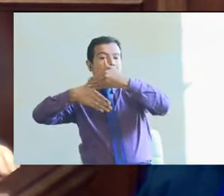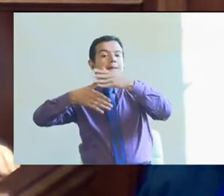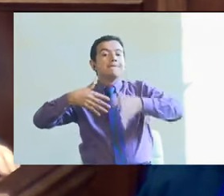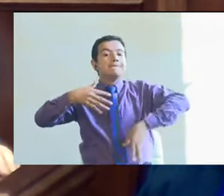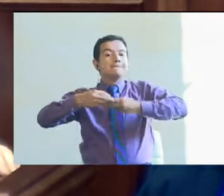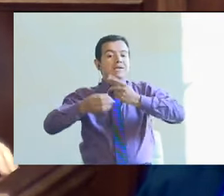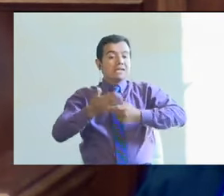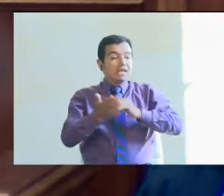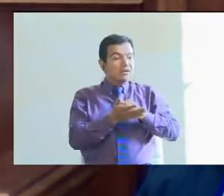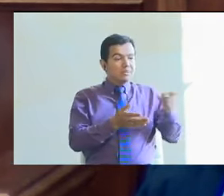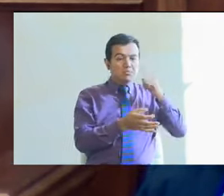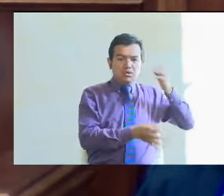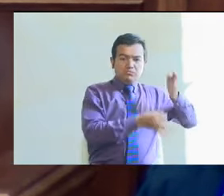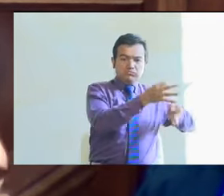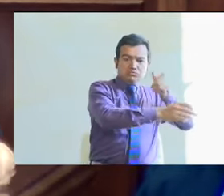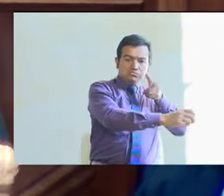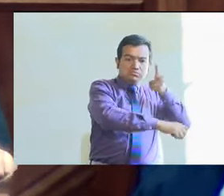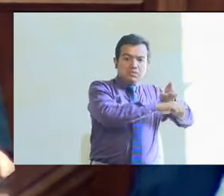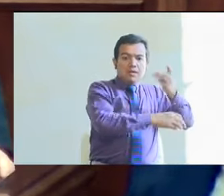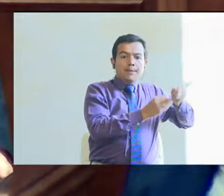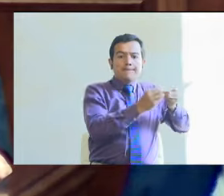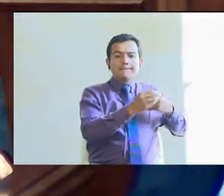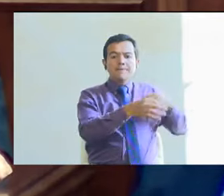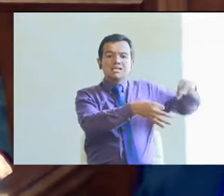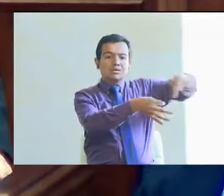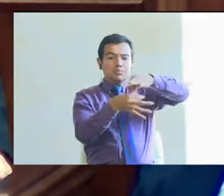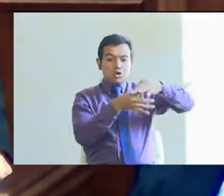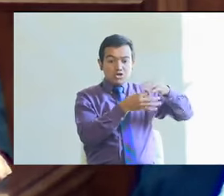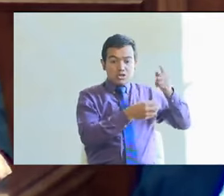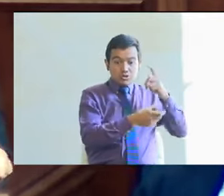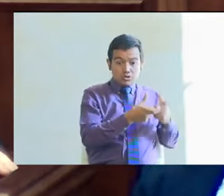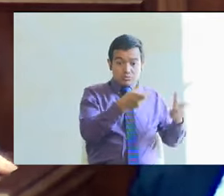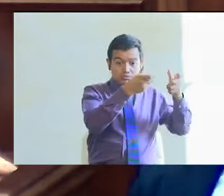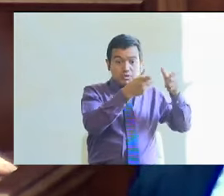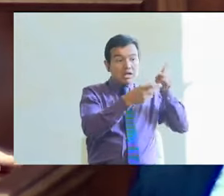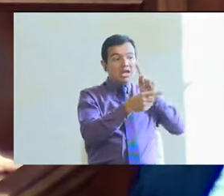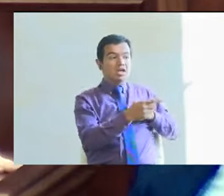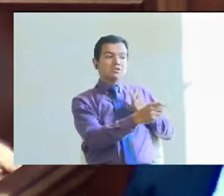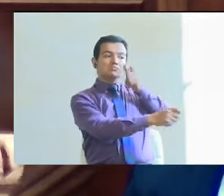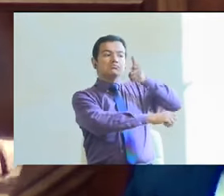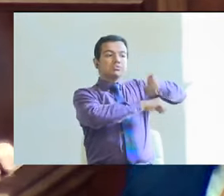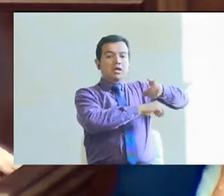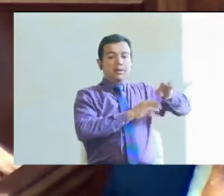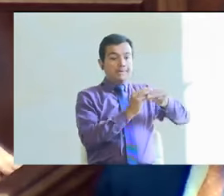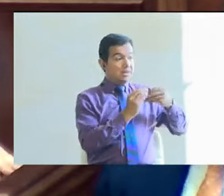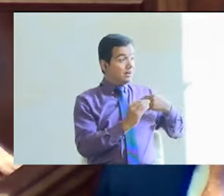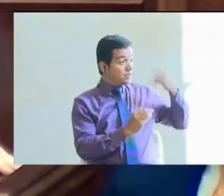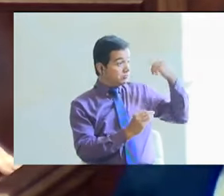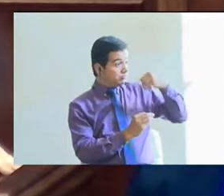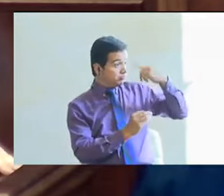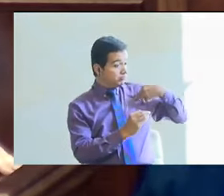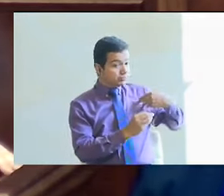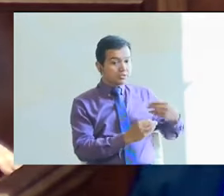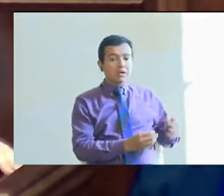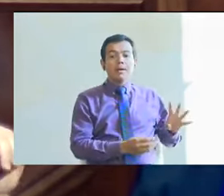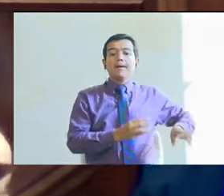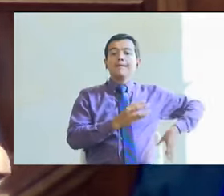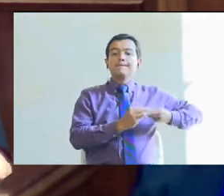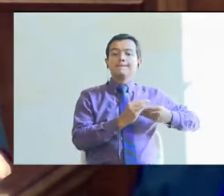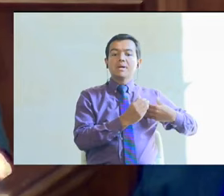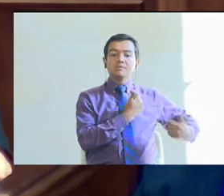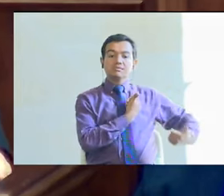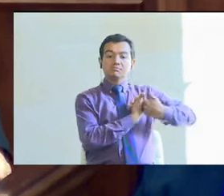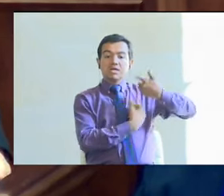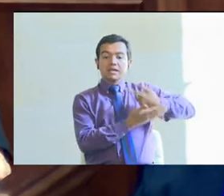justicia controlado y un consejo nacional electoral controlado fui destituido inhabilitado y con una orden de